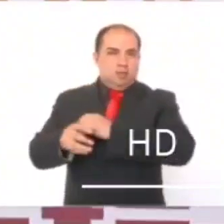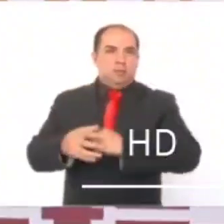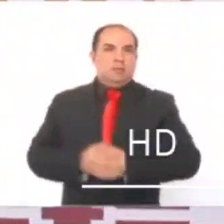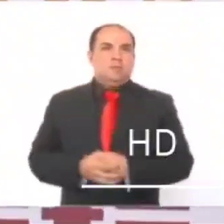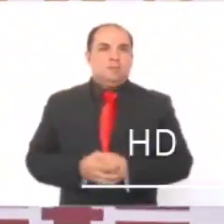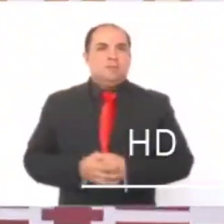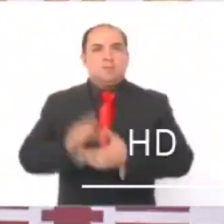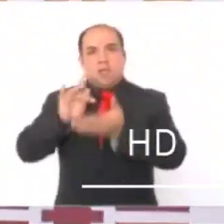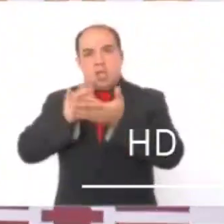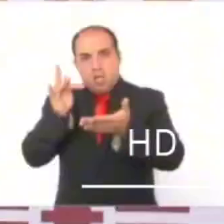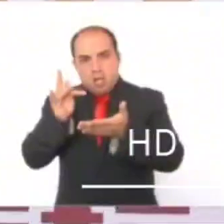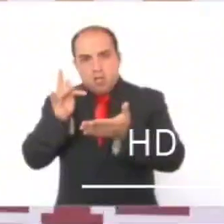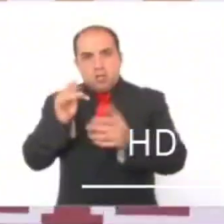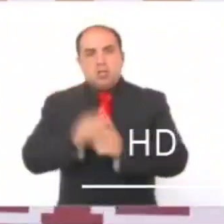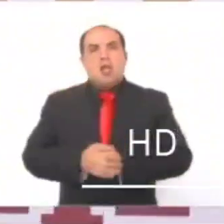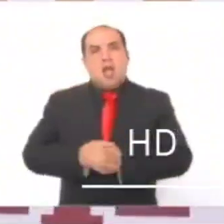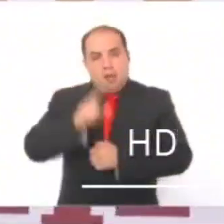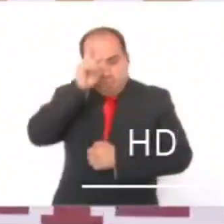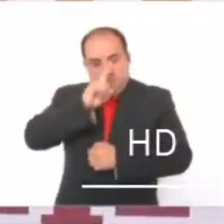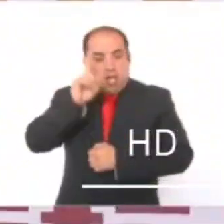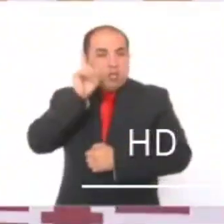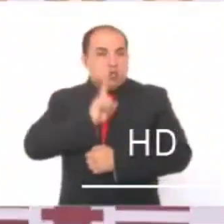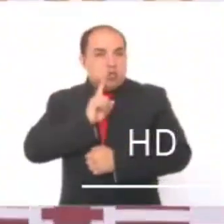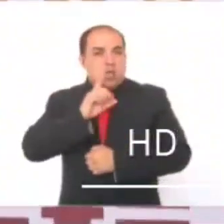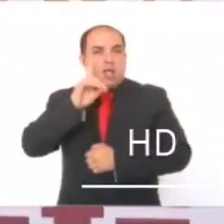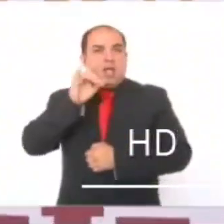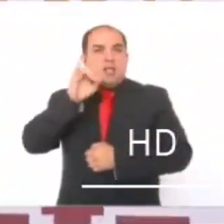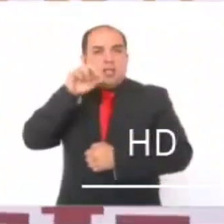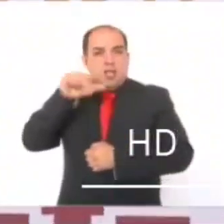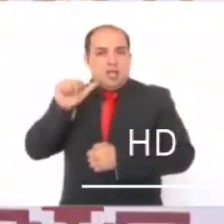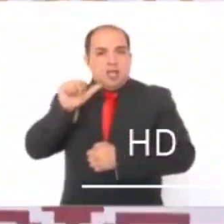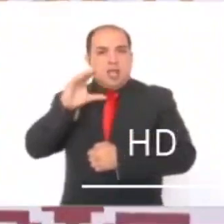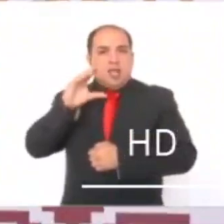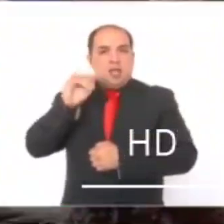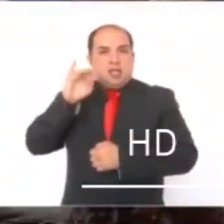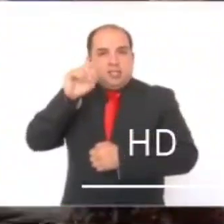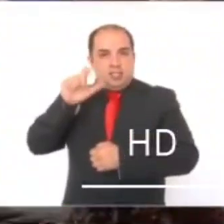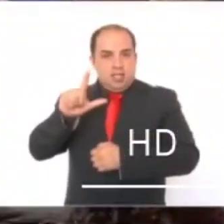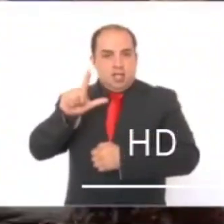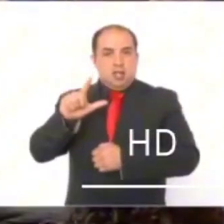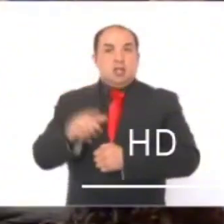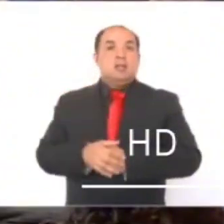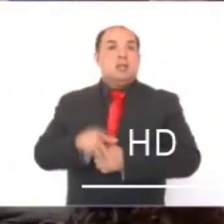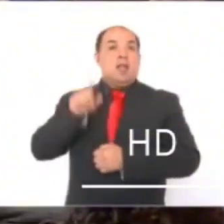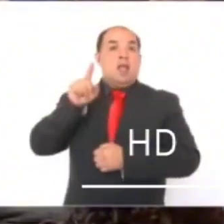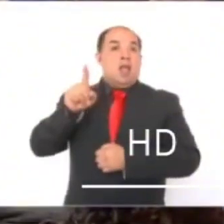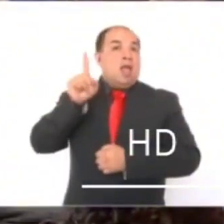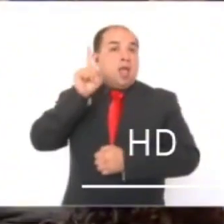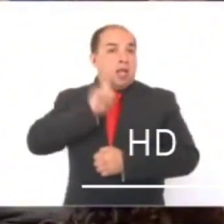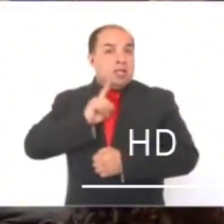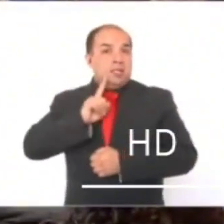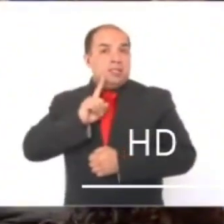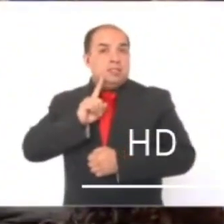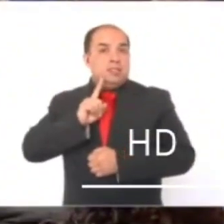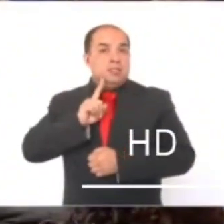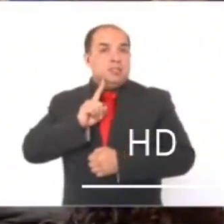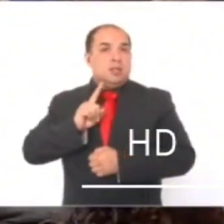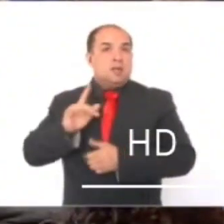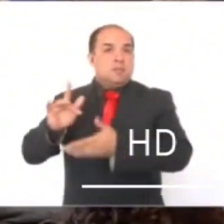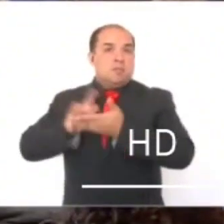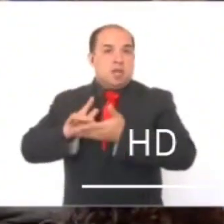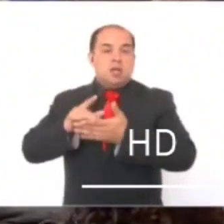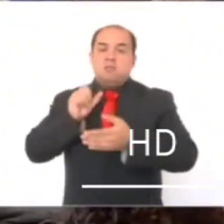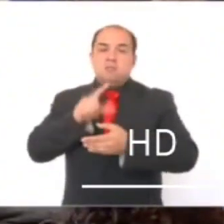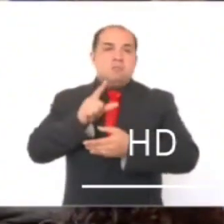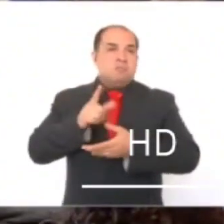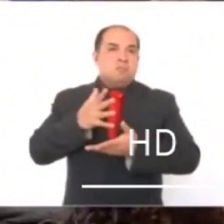Inclusive agradezco a mi asesora, Diana Cristal González Obregón, que si no fuera por ella, yo tampoco estuviera aprendiendo